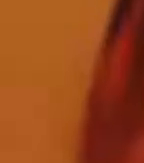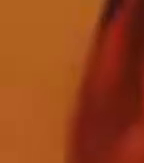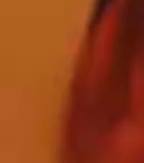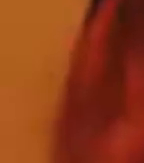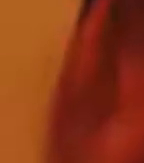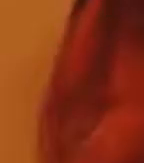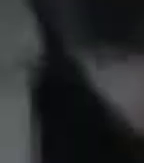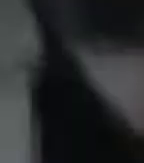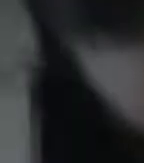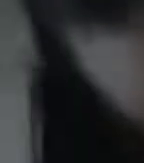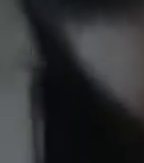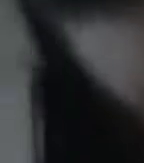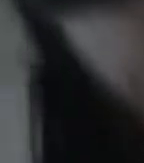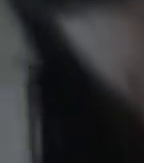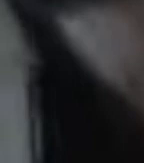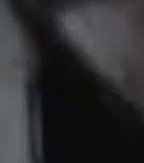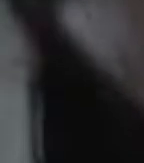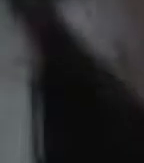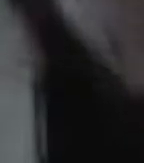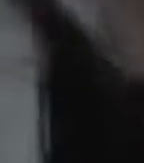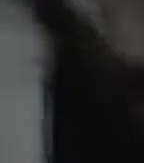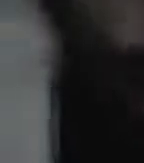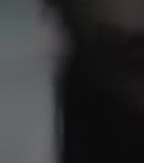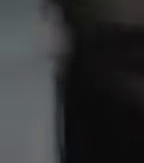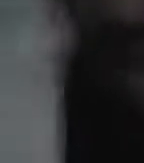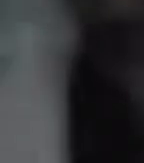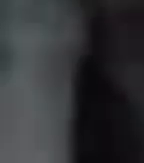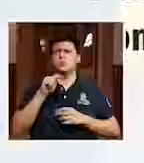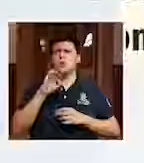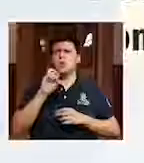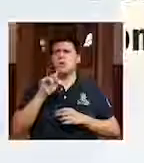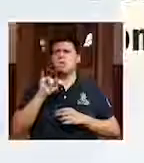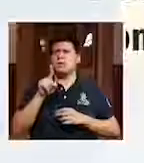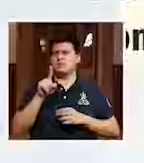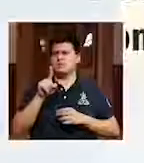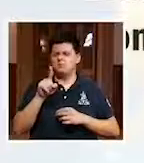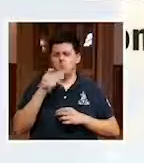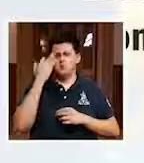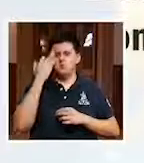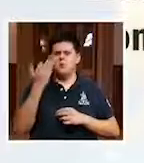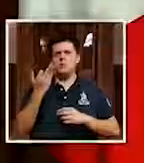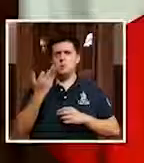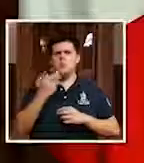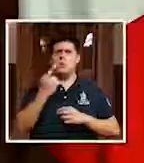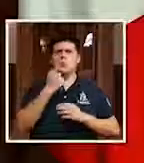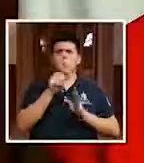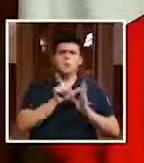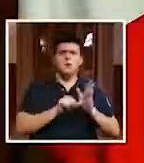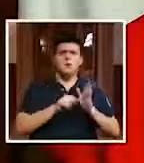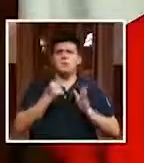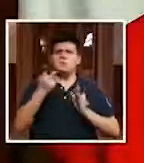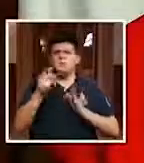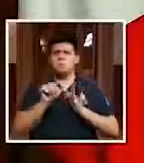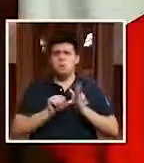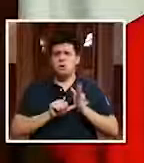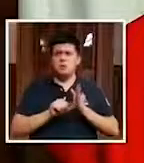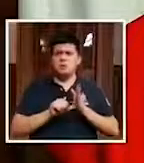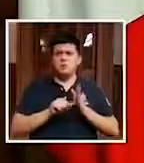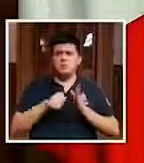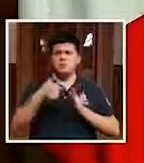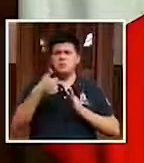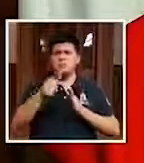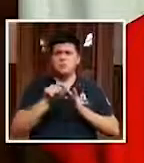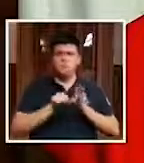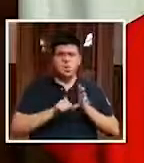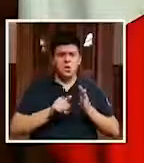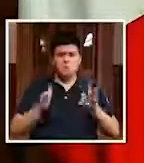denomina síndrome post-COVID y la duración es variable. Puede durar un mes, dos meses, seis